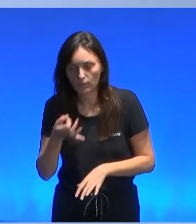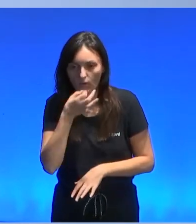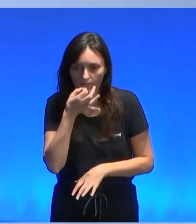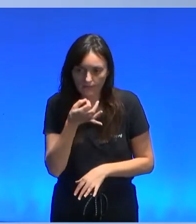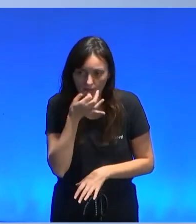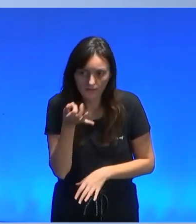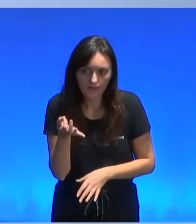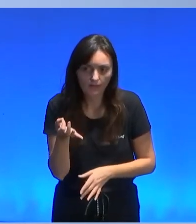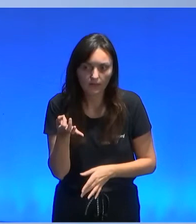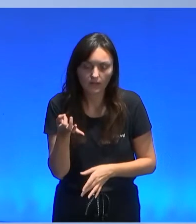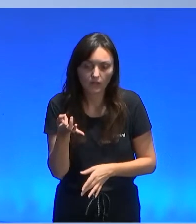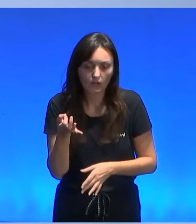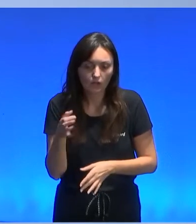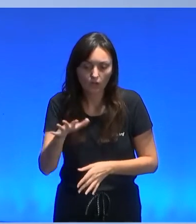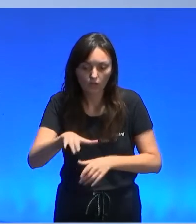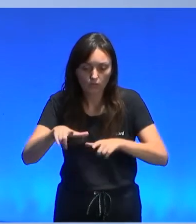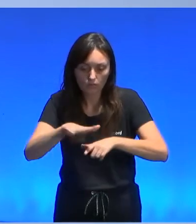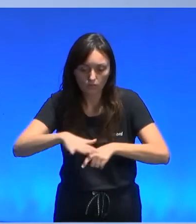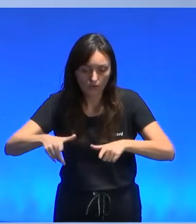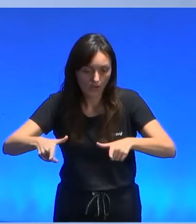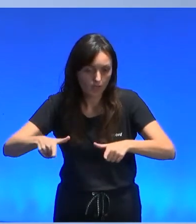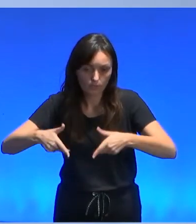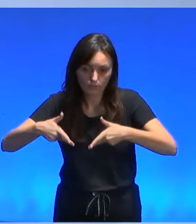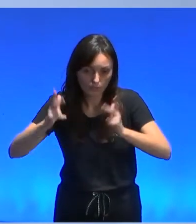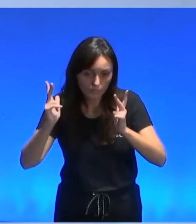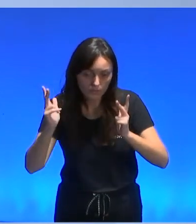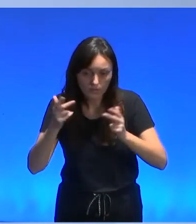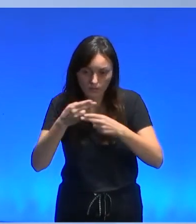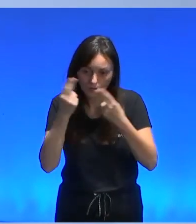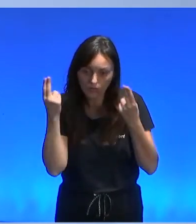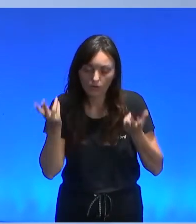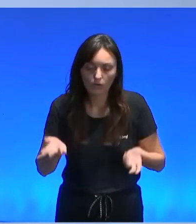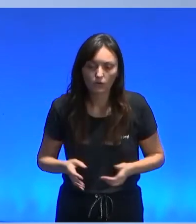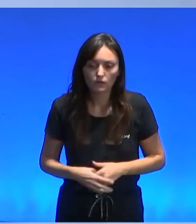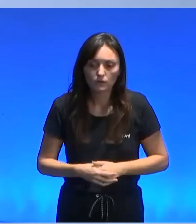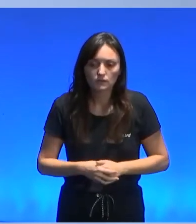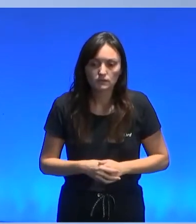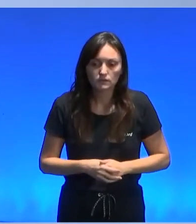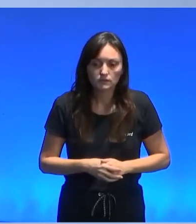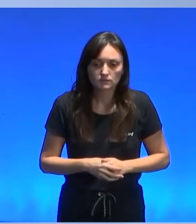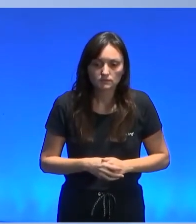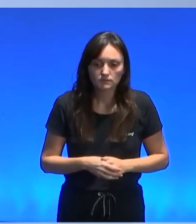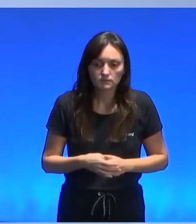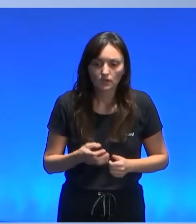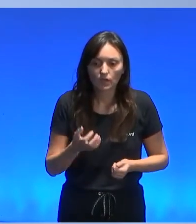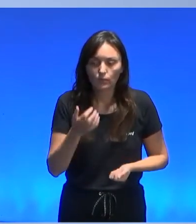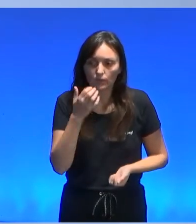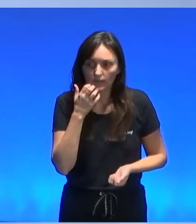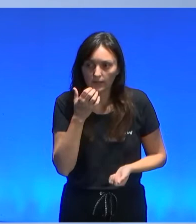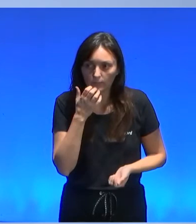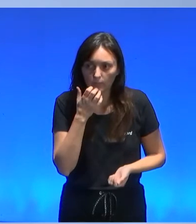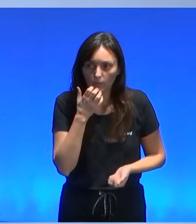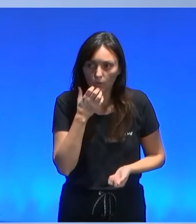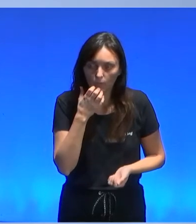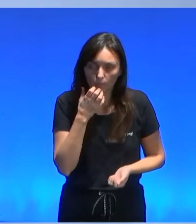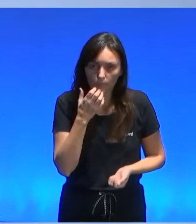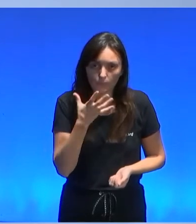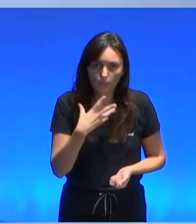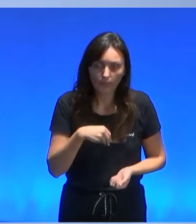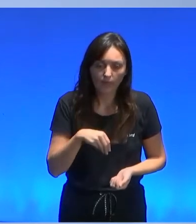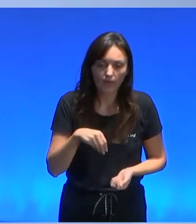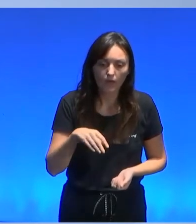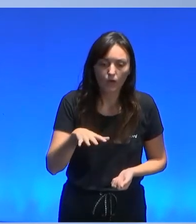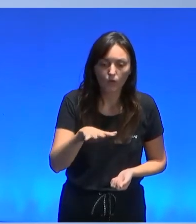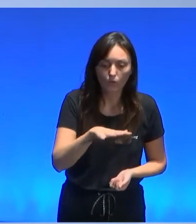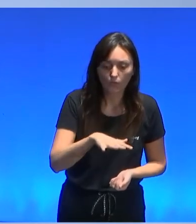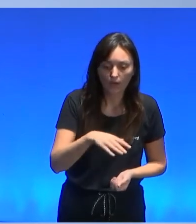tarde, en un lugar público destinado. Es muy importante que, por ejemplo, tenga un lugar donde